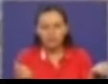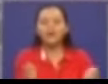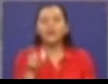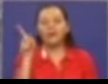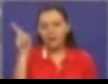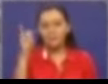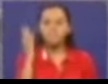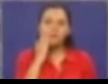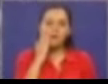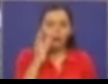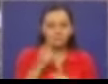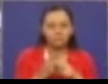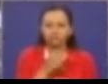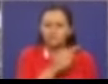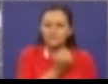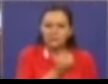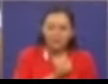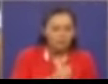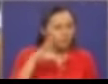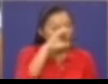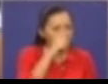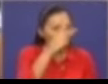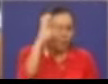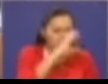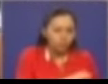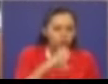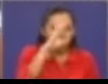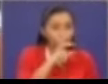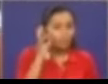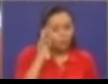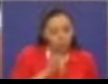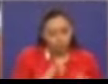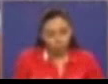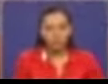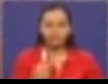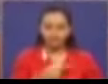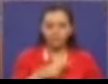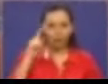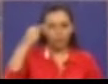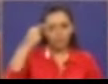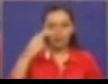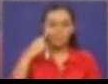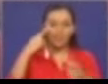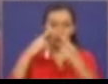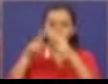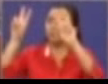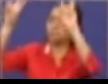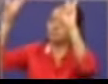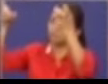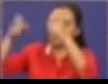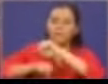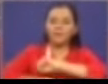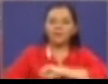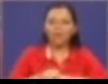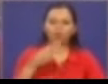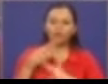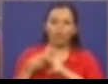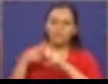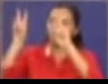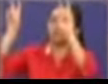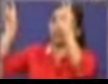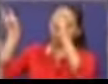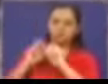desaparecía, ahora la prensa nos los quiere presentar como los grandes demócratas. No hay duda, ¿no? Que la prensa es